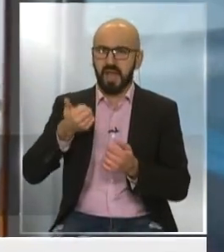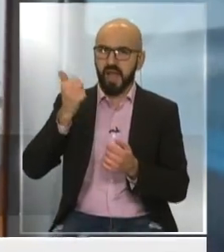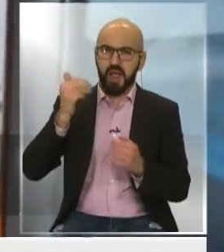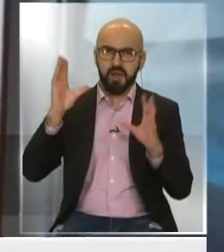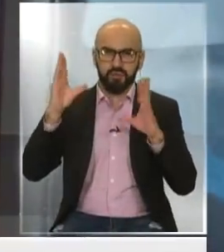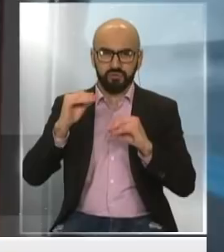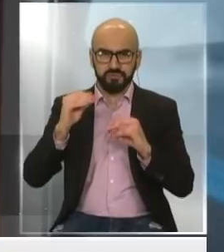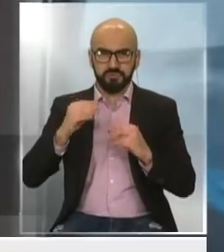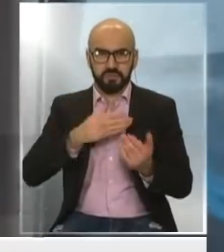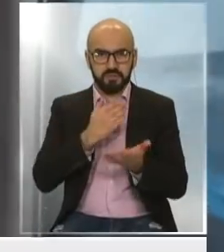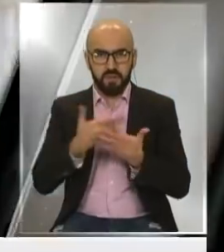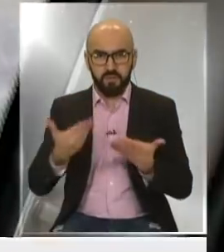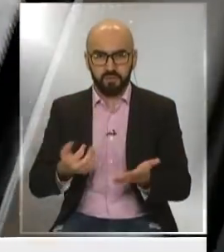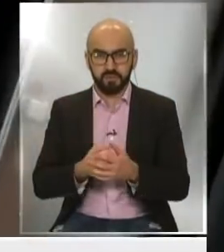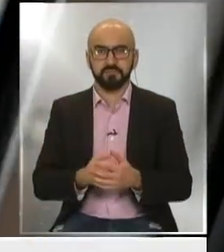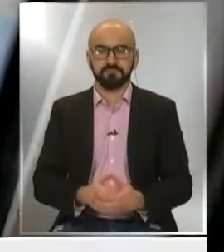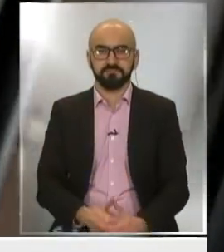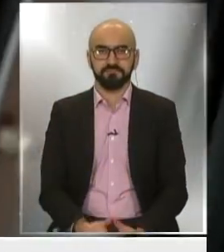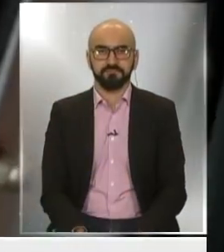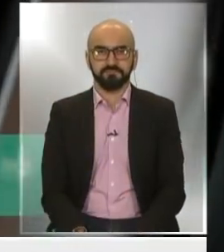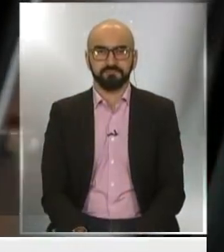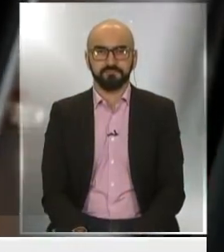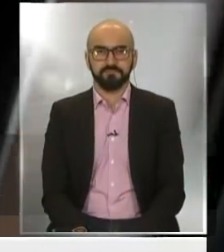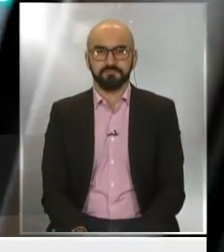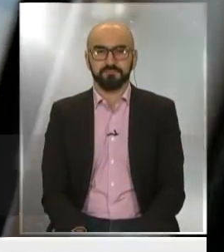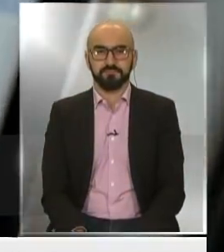De la noche que no ha comido nada.